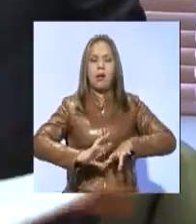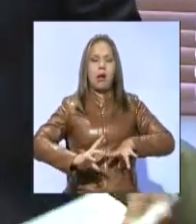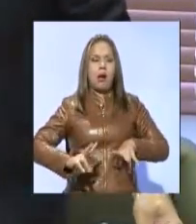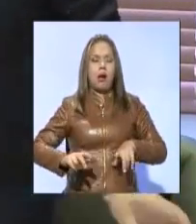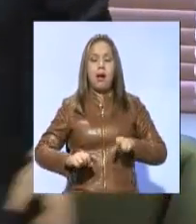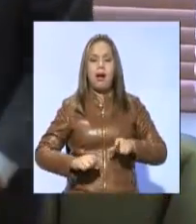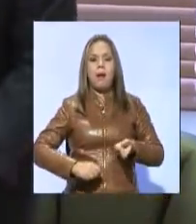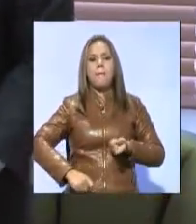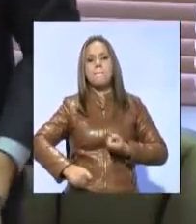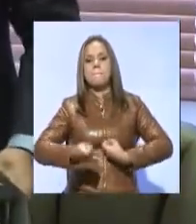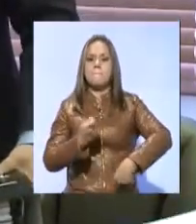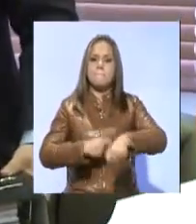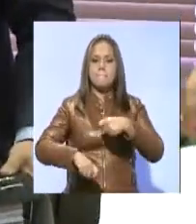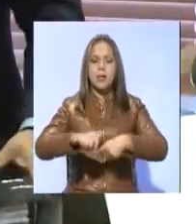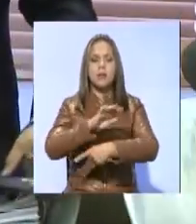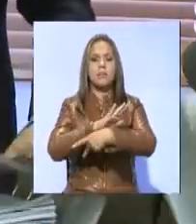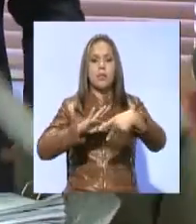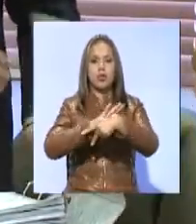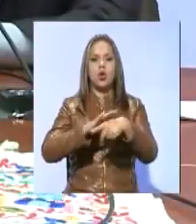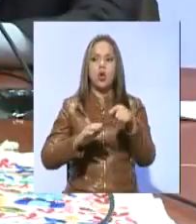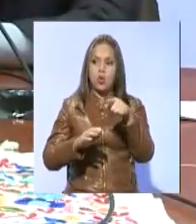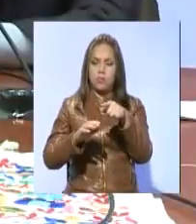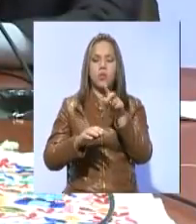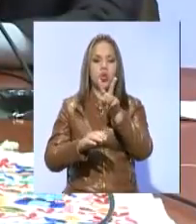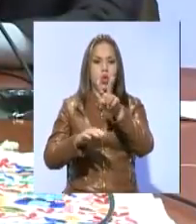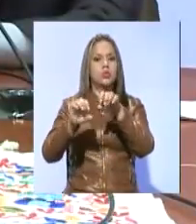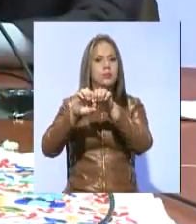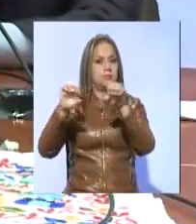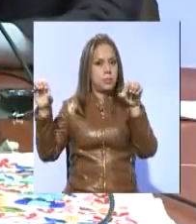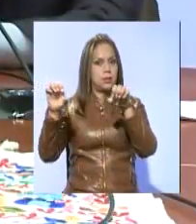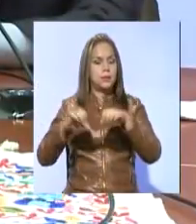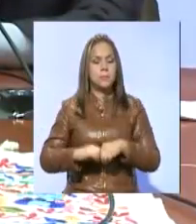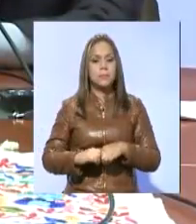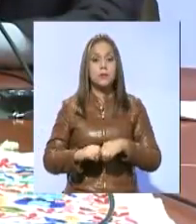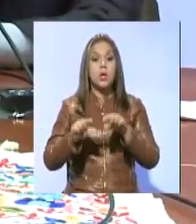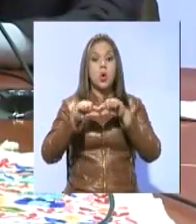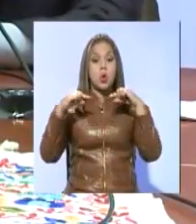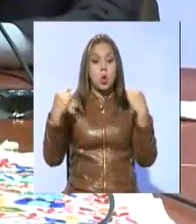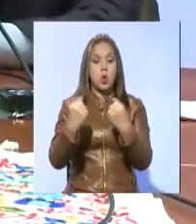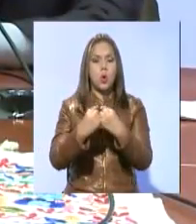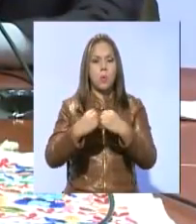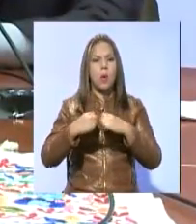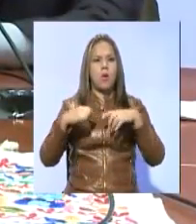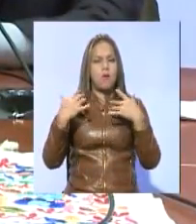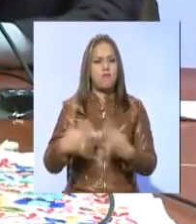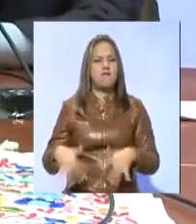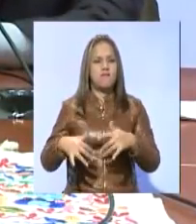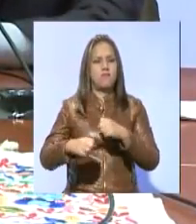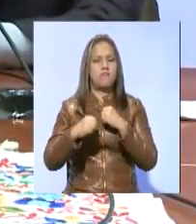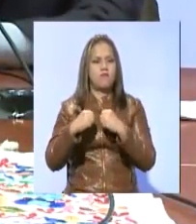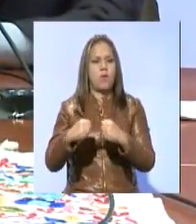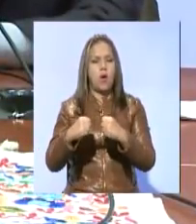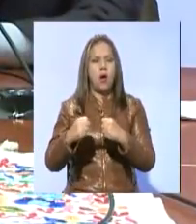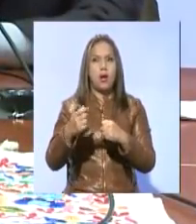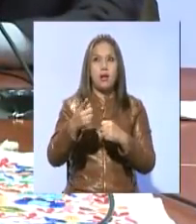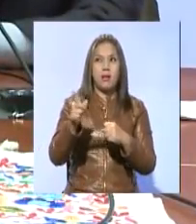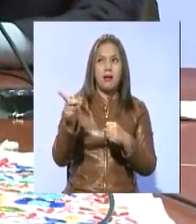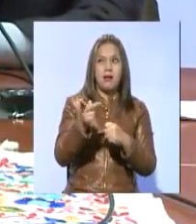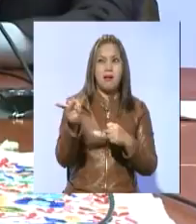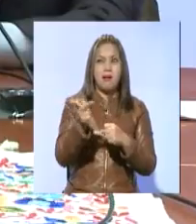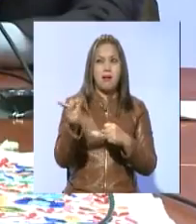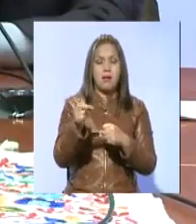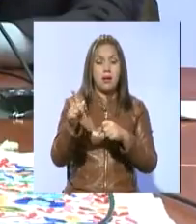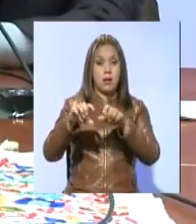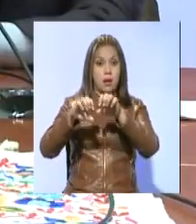venta de petróleo con estas empresas. A un grupo de poderosas empresas intermediarias, señor presidente,